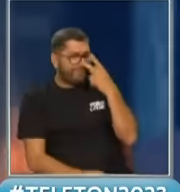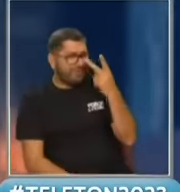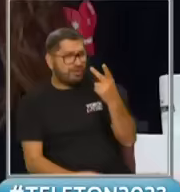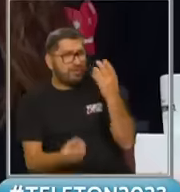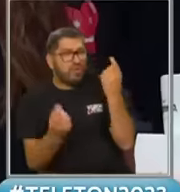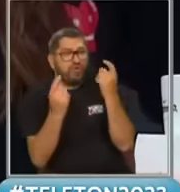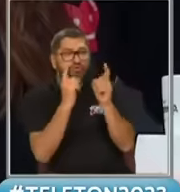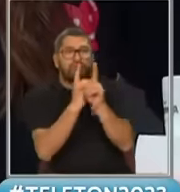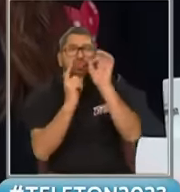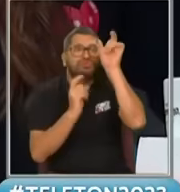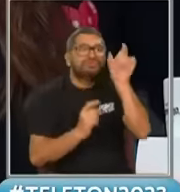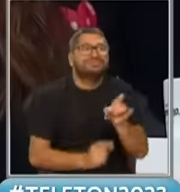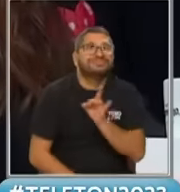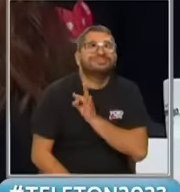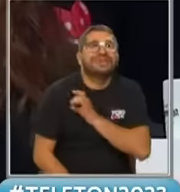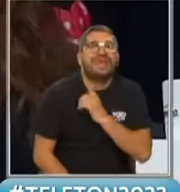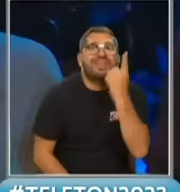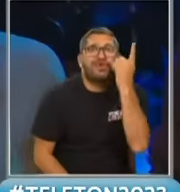chileno.